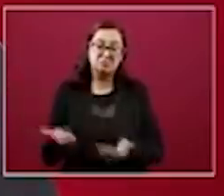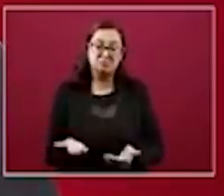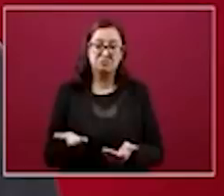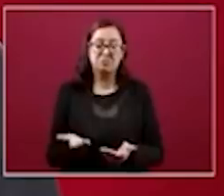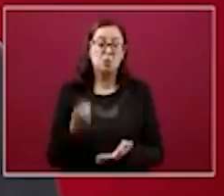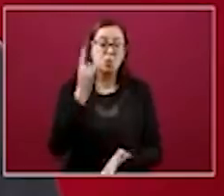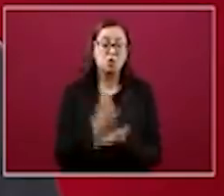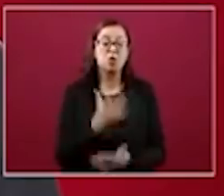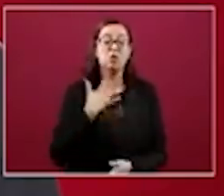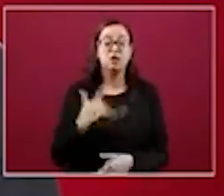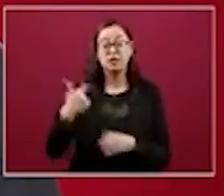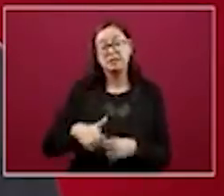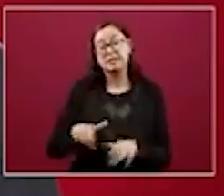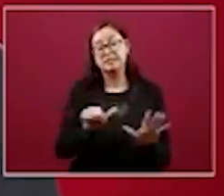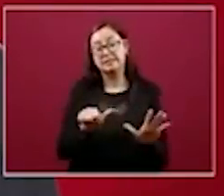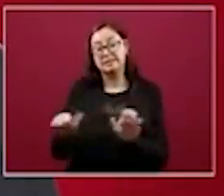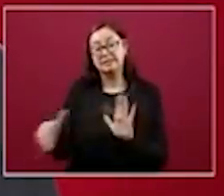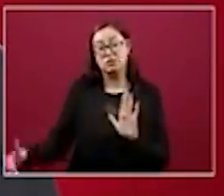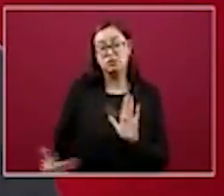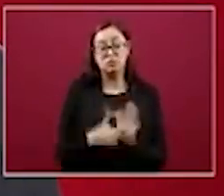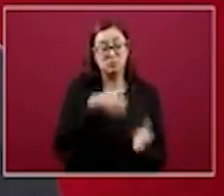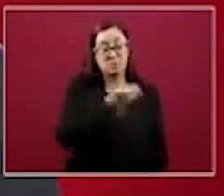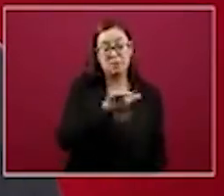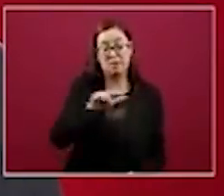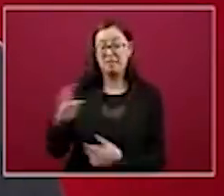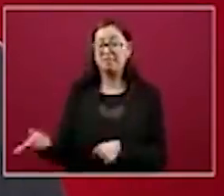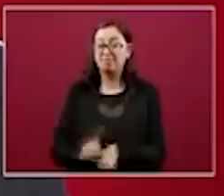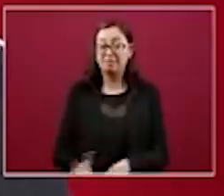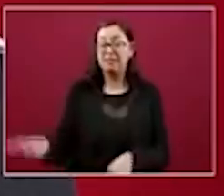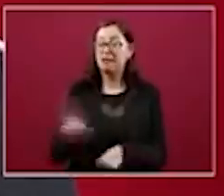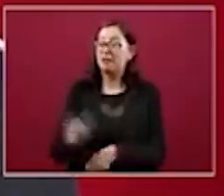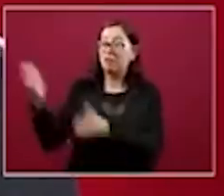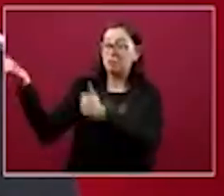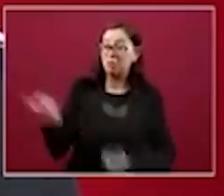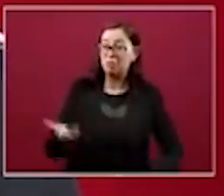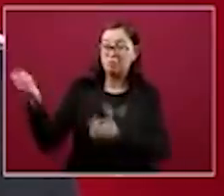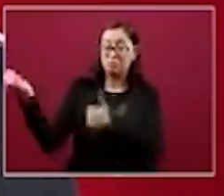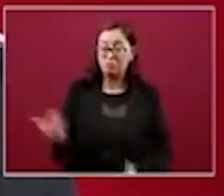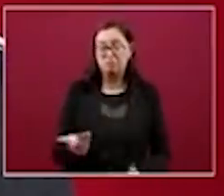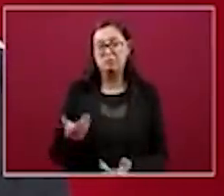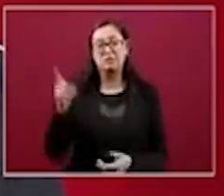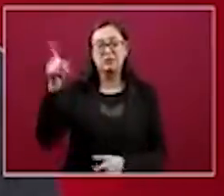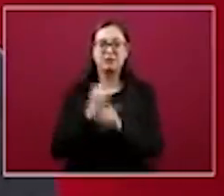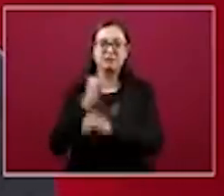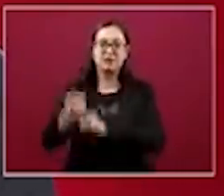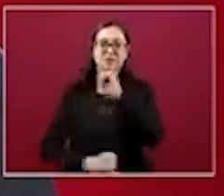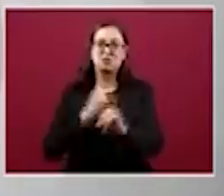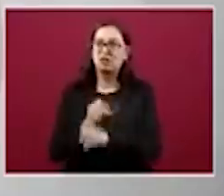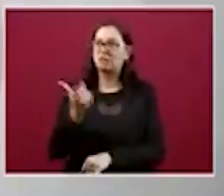nada más de gasolinas 600 mil barriles diarios. Entonces, fluctúa el precio internacional.